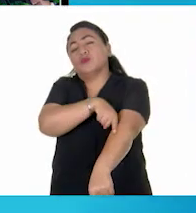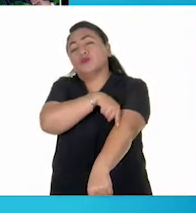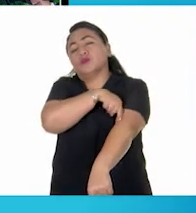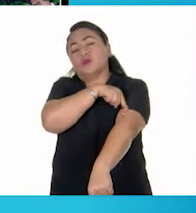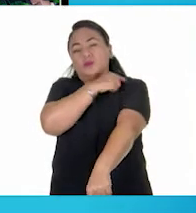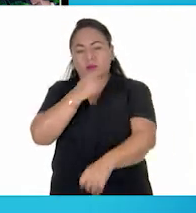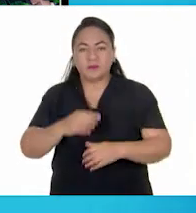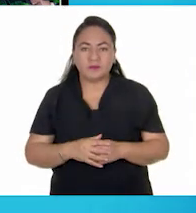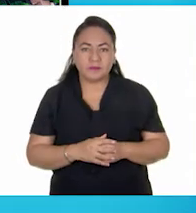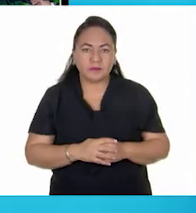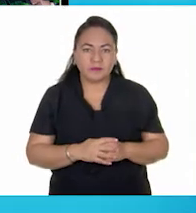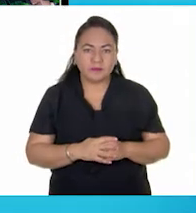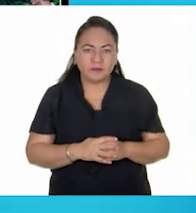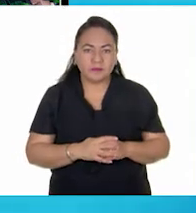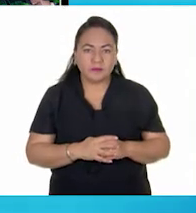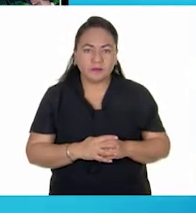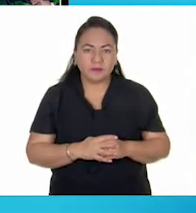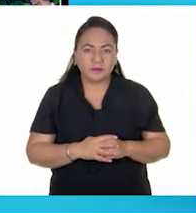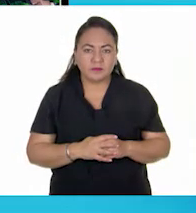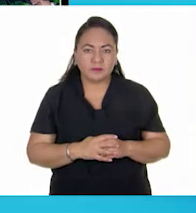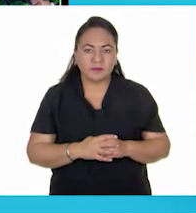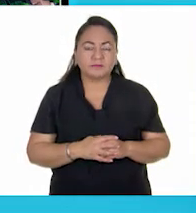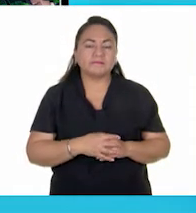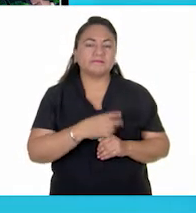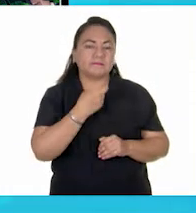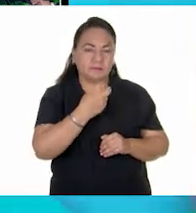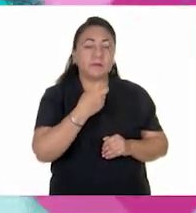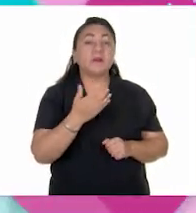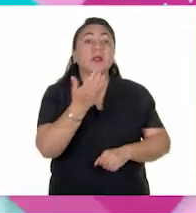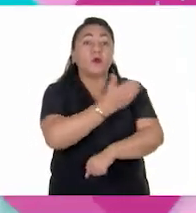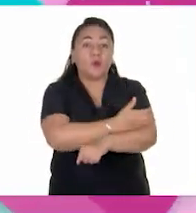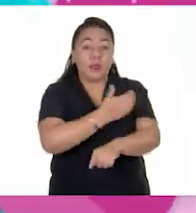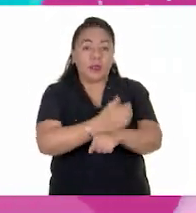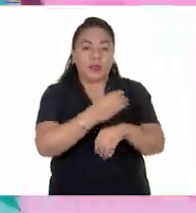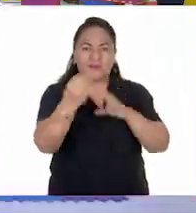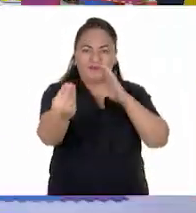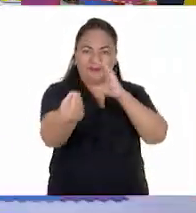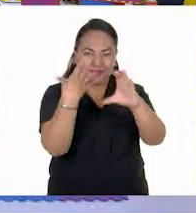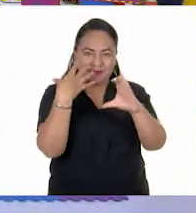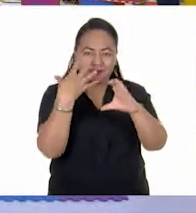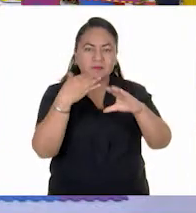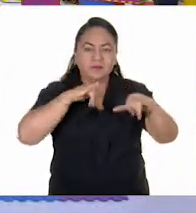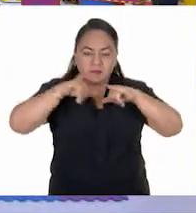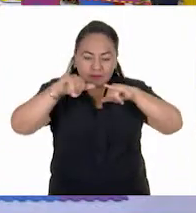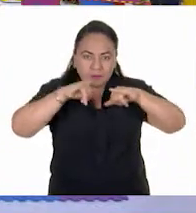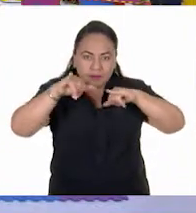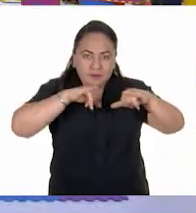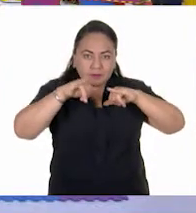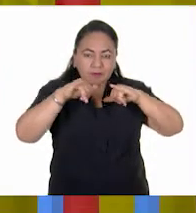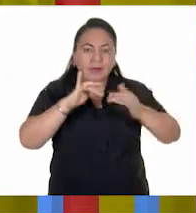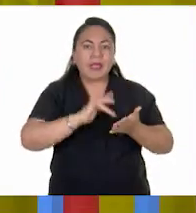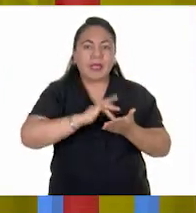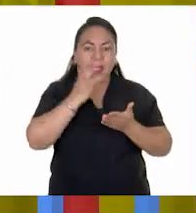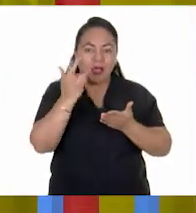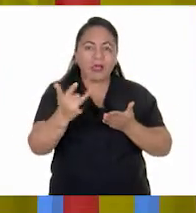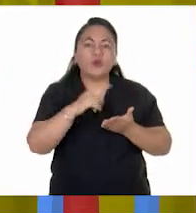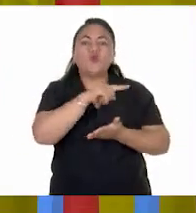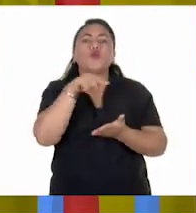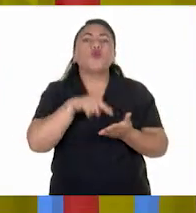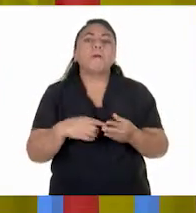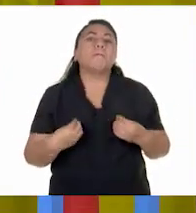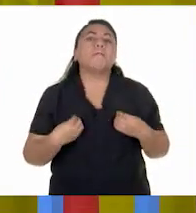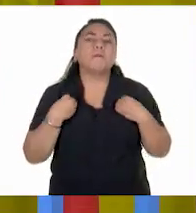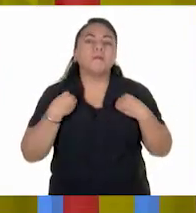Exactamente, Pili. Uh-huh. Y nuestro compañero Axel representó a través de un croquis el lugar donde